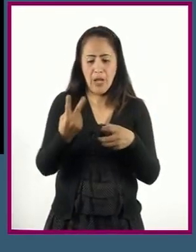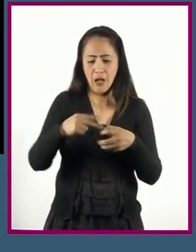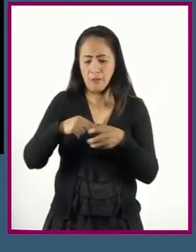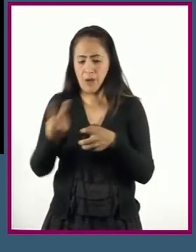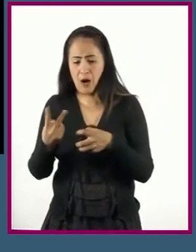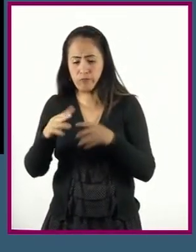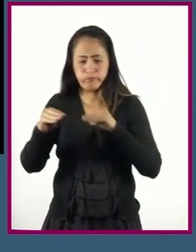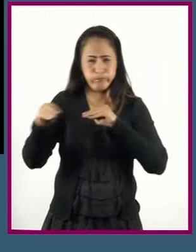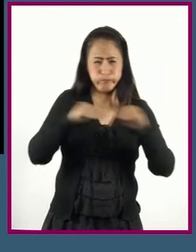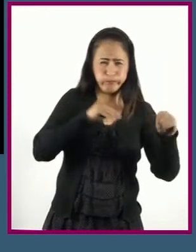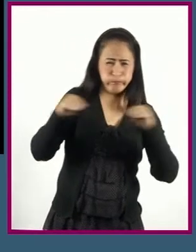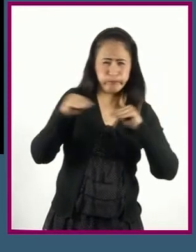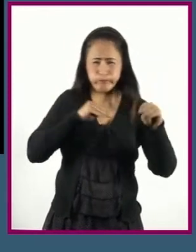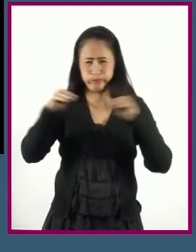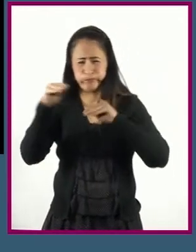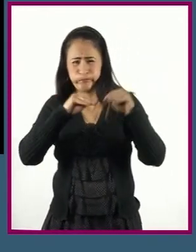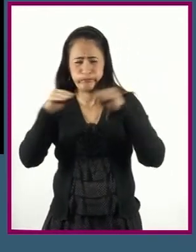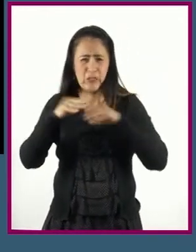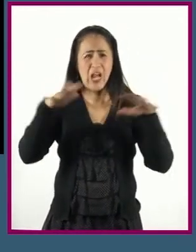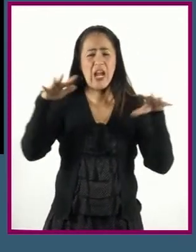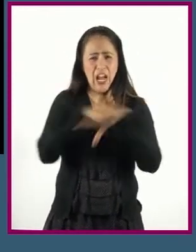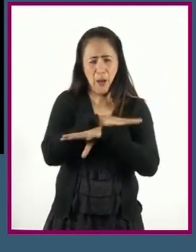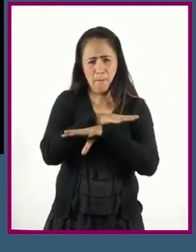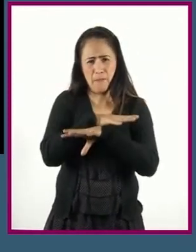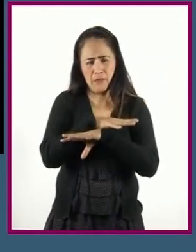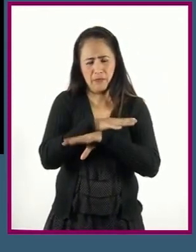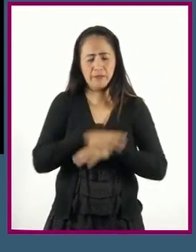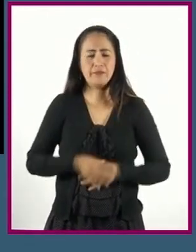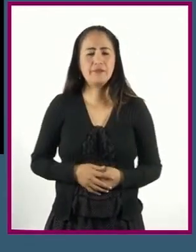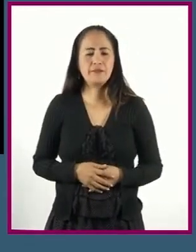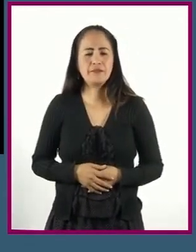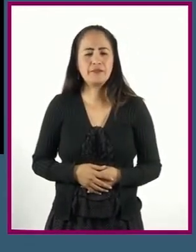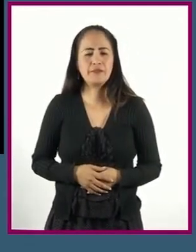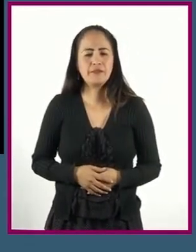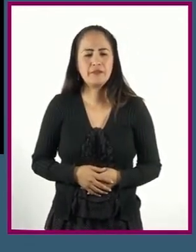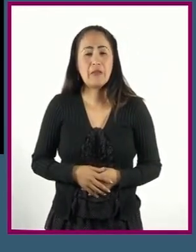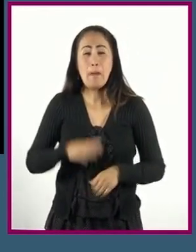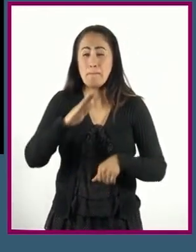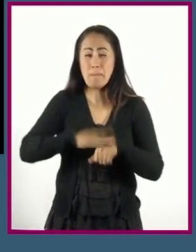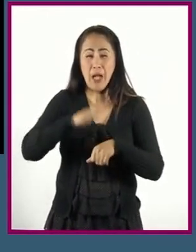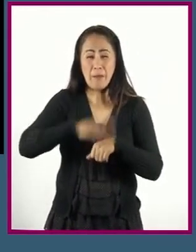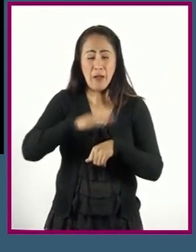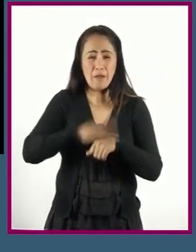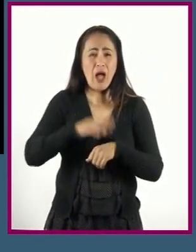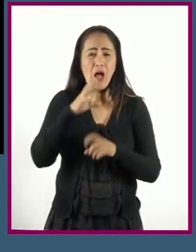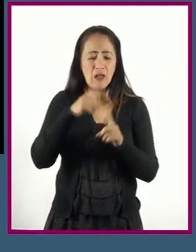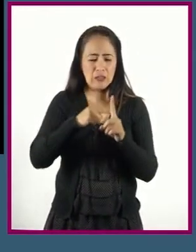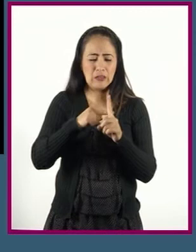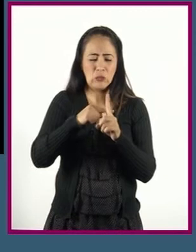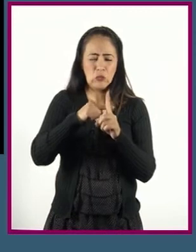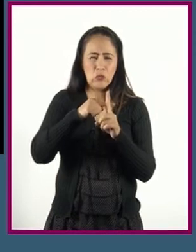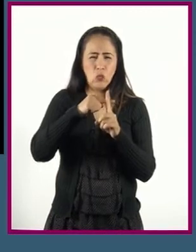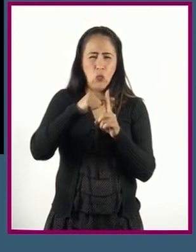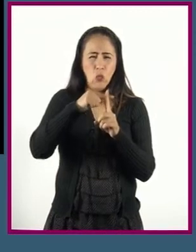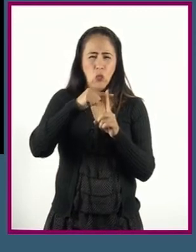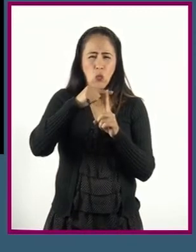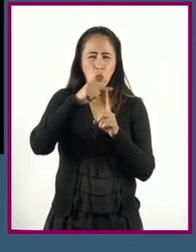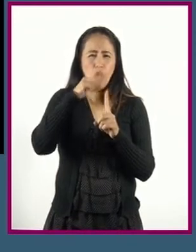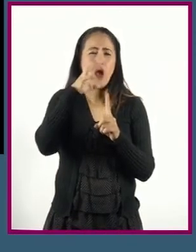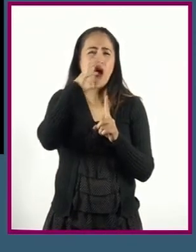que provoca un cambio de estado. Y si sigue aumentando la